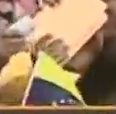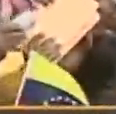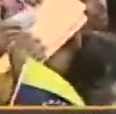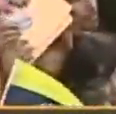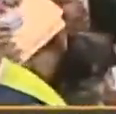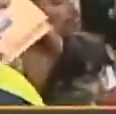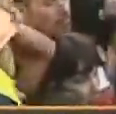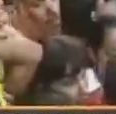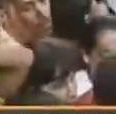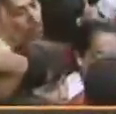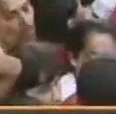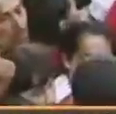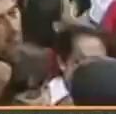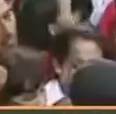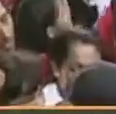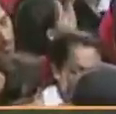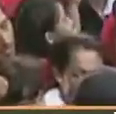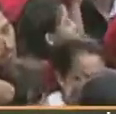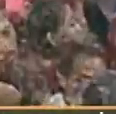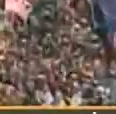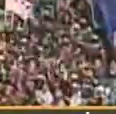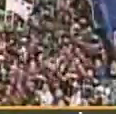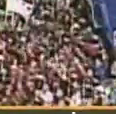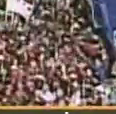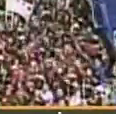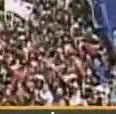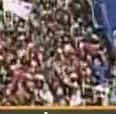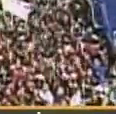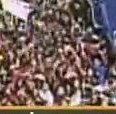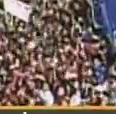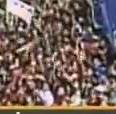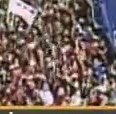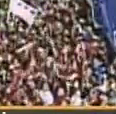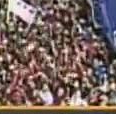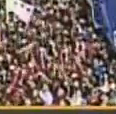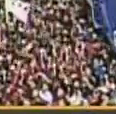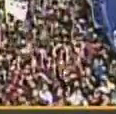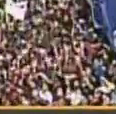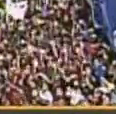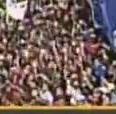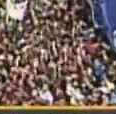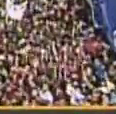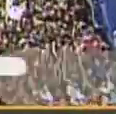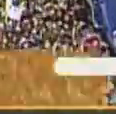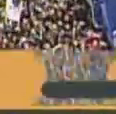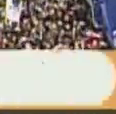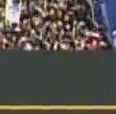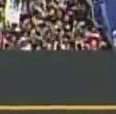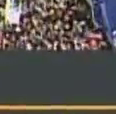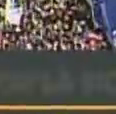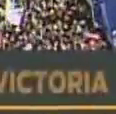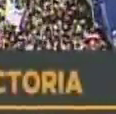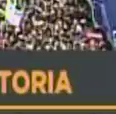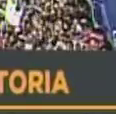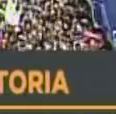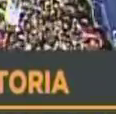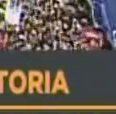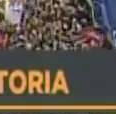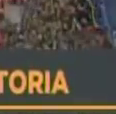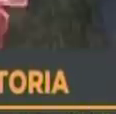guerra del imperio norteamericano. Hoy arranca la campaña electoral con miras